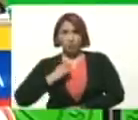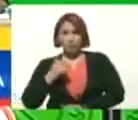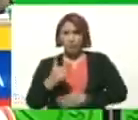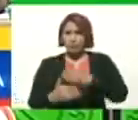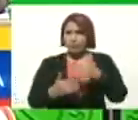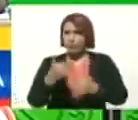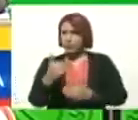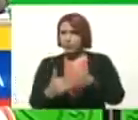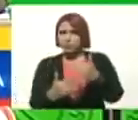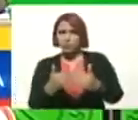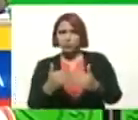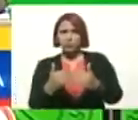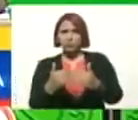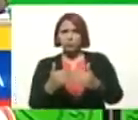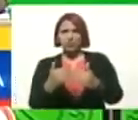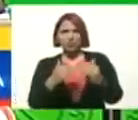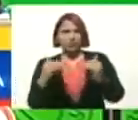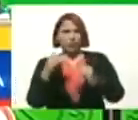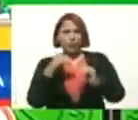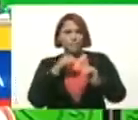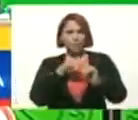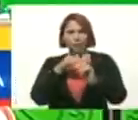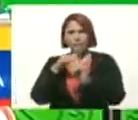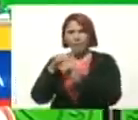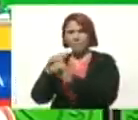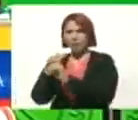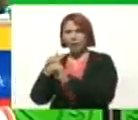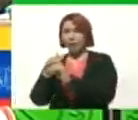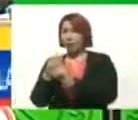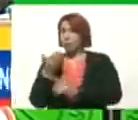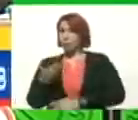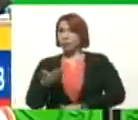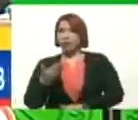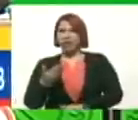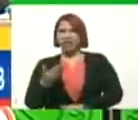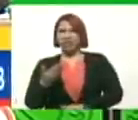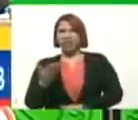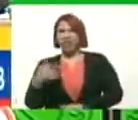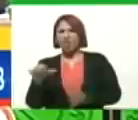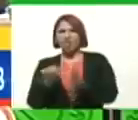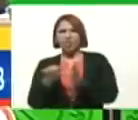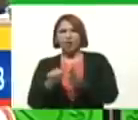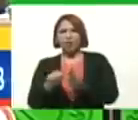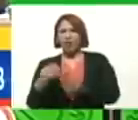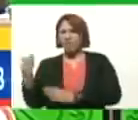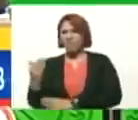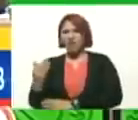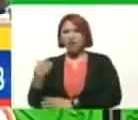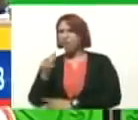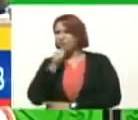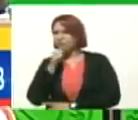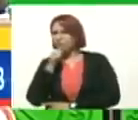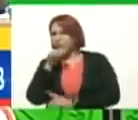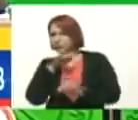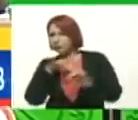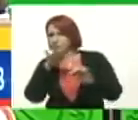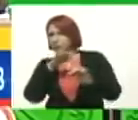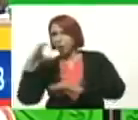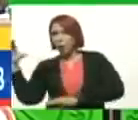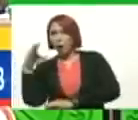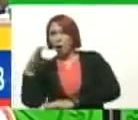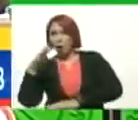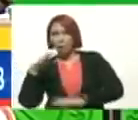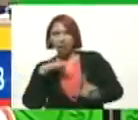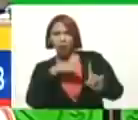Avanzar sobre las amenazas que en lo fundamental vienen de Colombia por la conspiración permanente